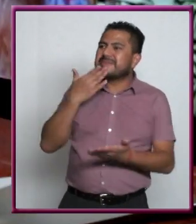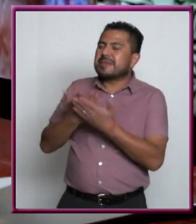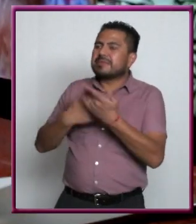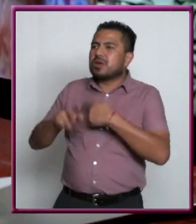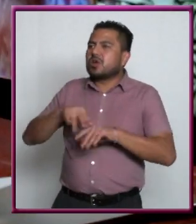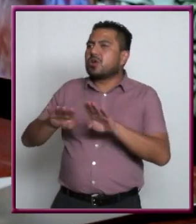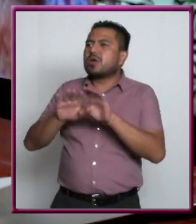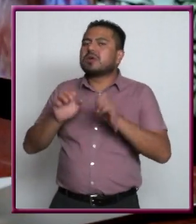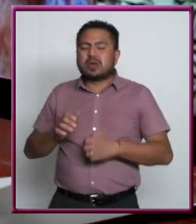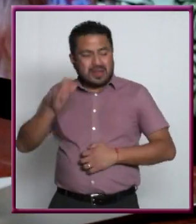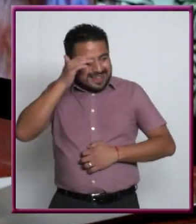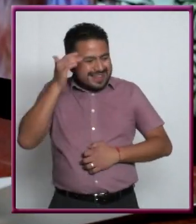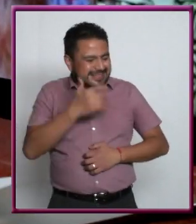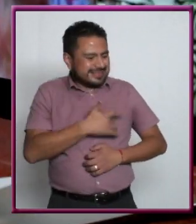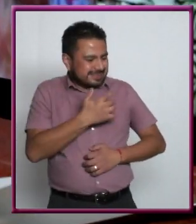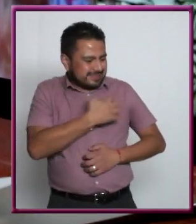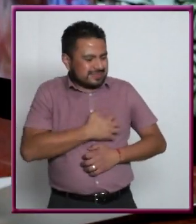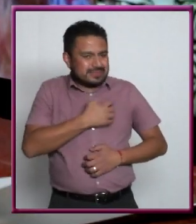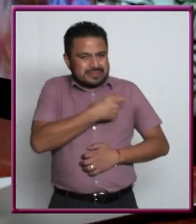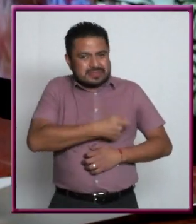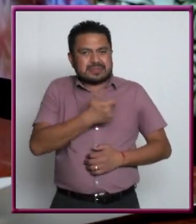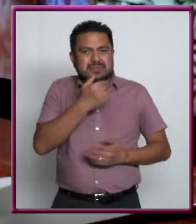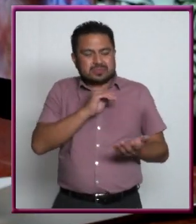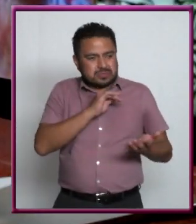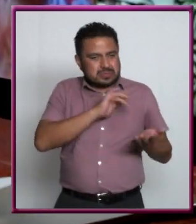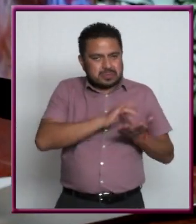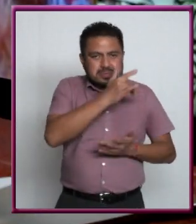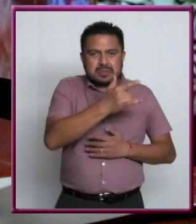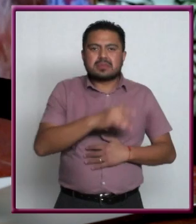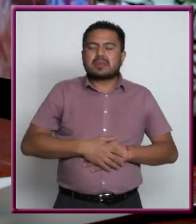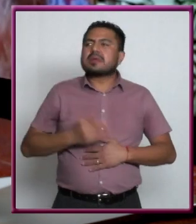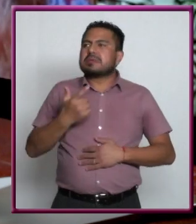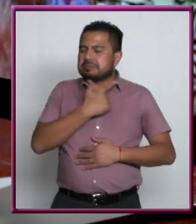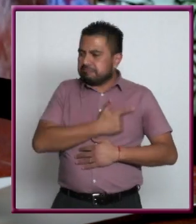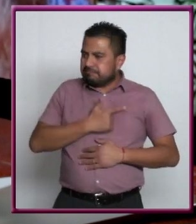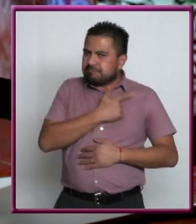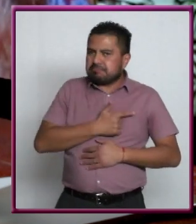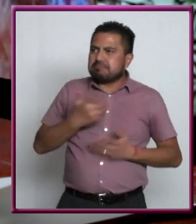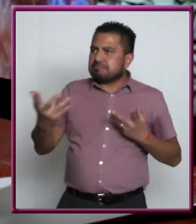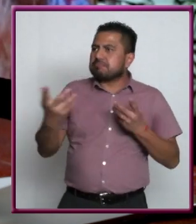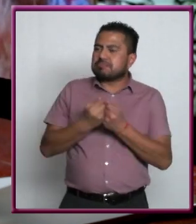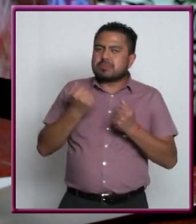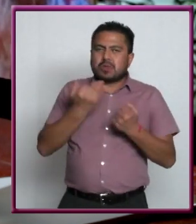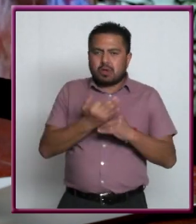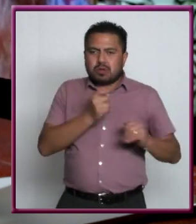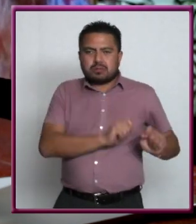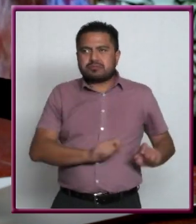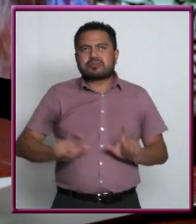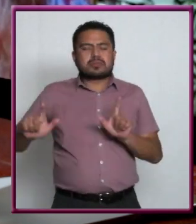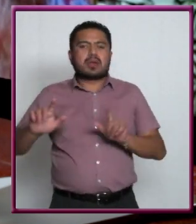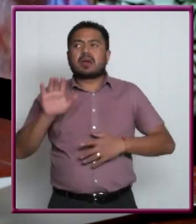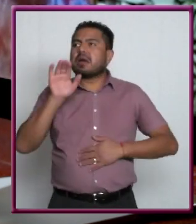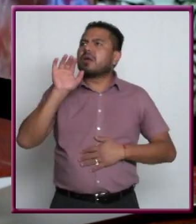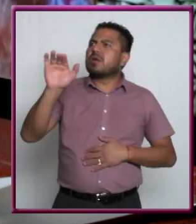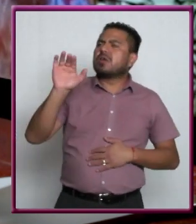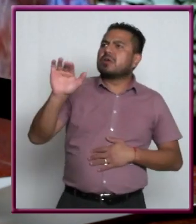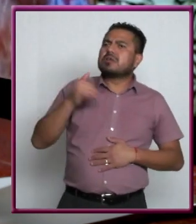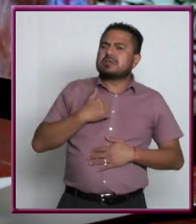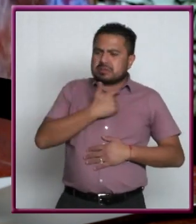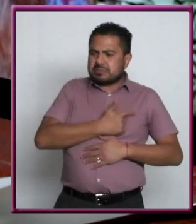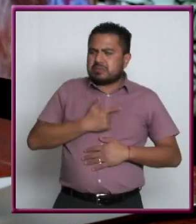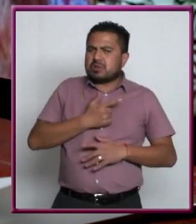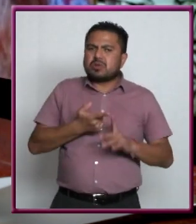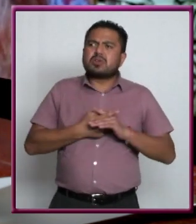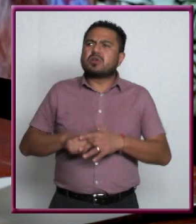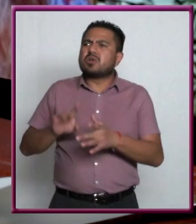Hola Verónica, bienvenida, ¿cómo estás? Hola Paula, muy contenta de saludarte, muchas gracias. Qué bueno, me da mucho gusto tenerte aquí en el programa. Verónica,